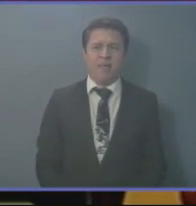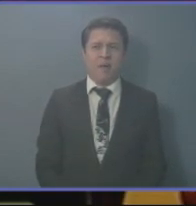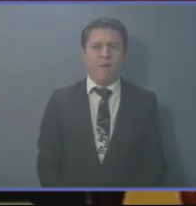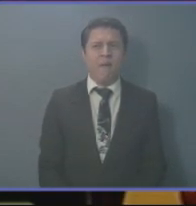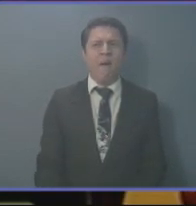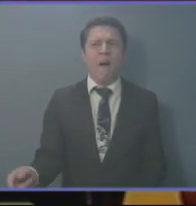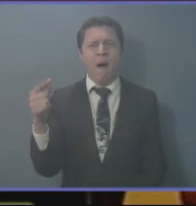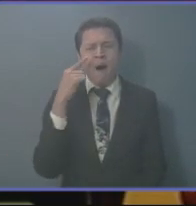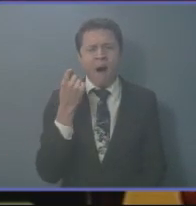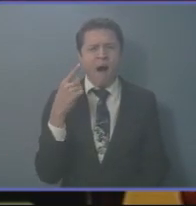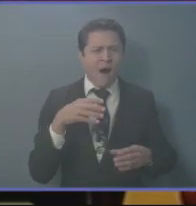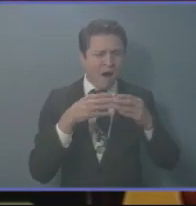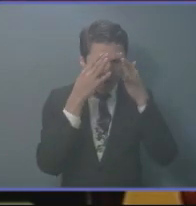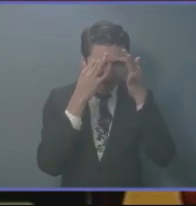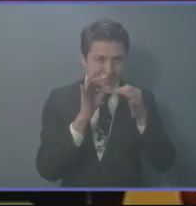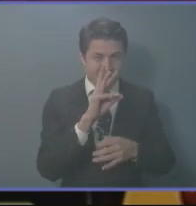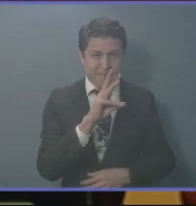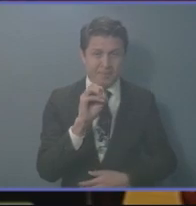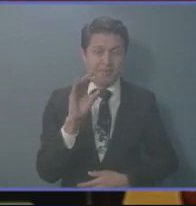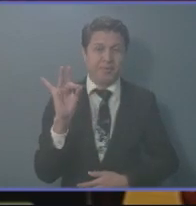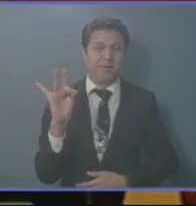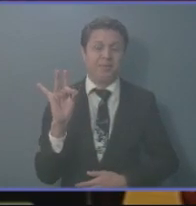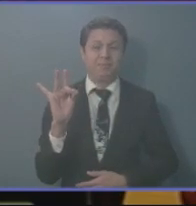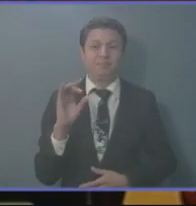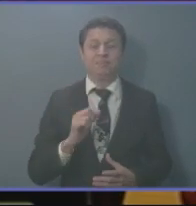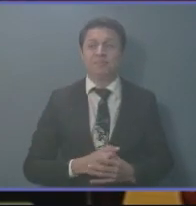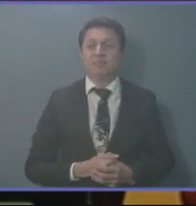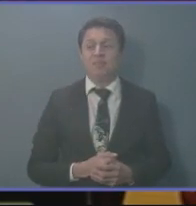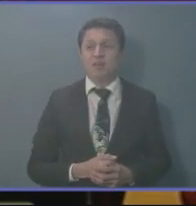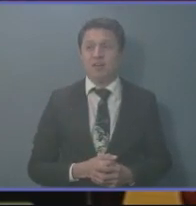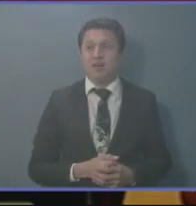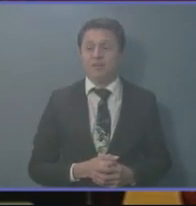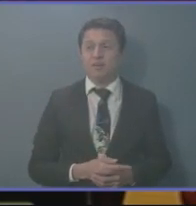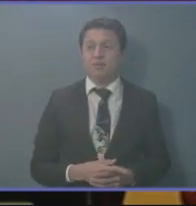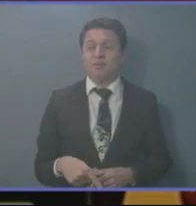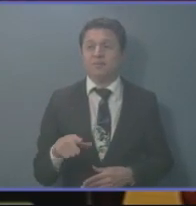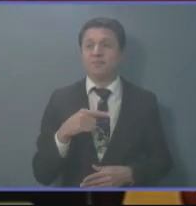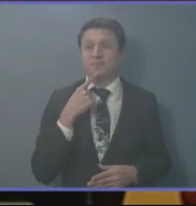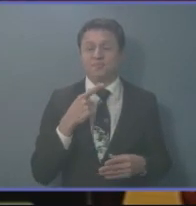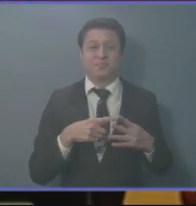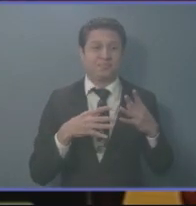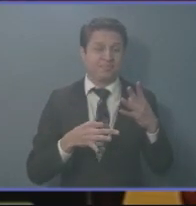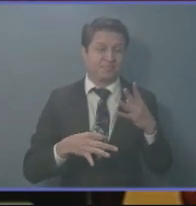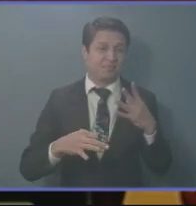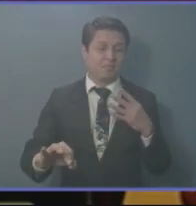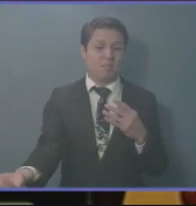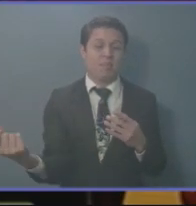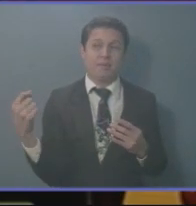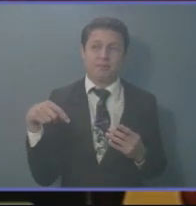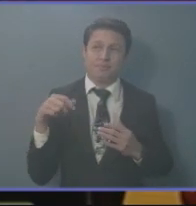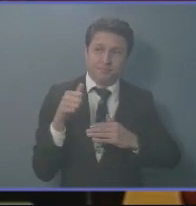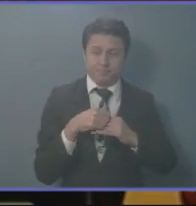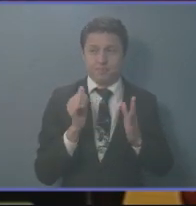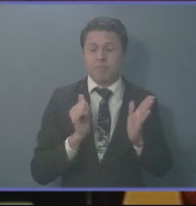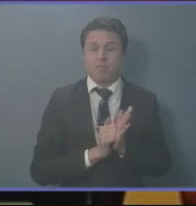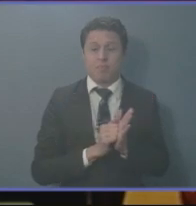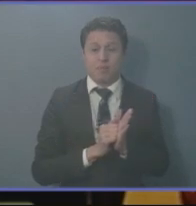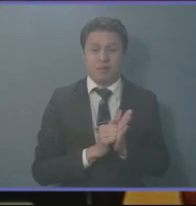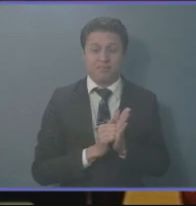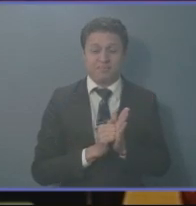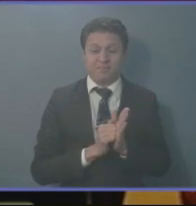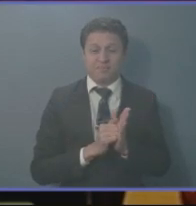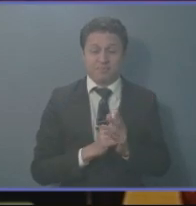En el decreto 608, que es el decreto en el que esta Asamblea